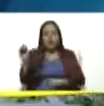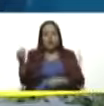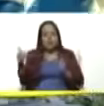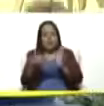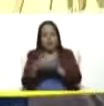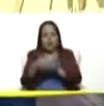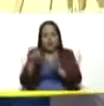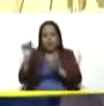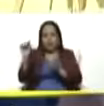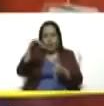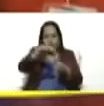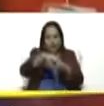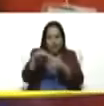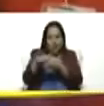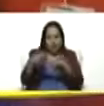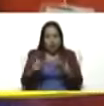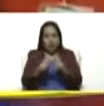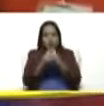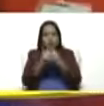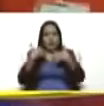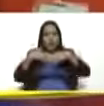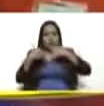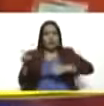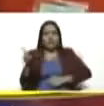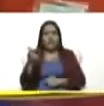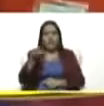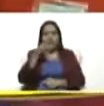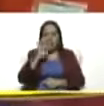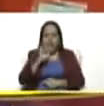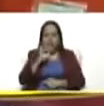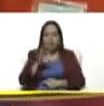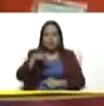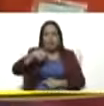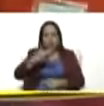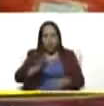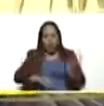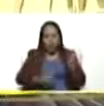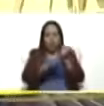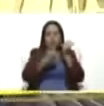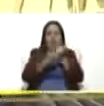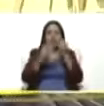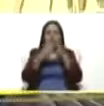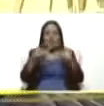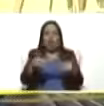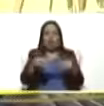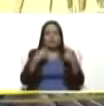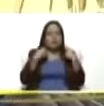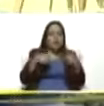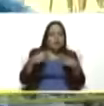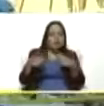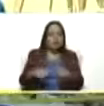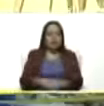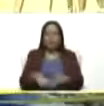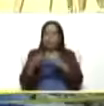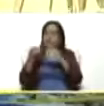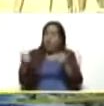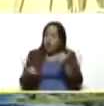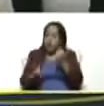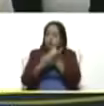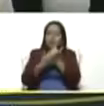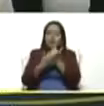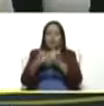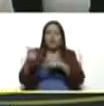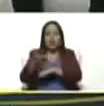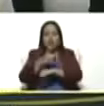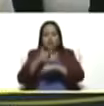plántulas junto con la Corporación Venezolana del Café para restituir todas esas plantaciones que se perdieron. Todo el apoyo. Todo el apoyo. Del